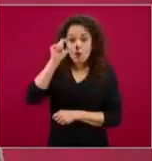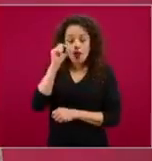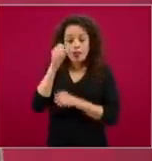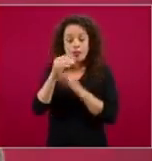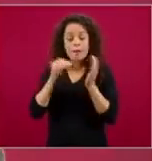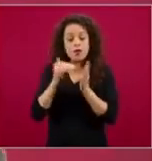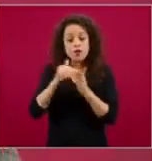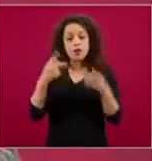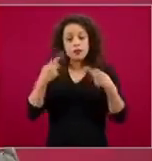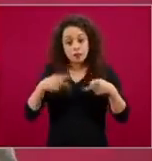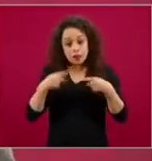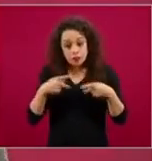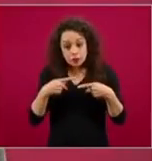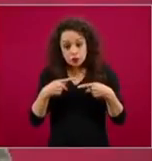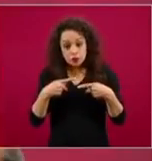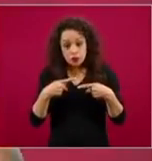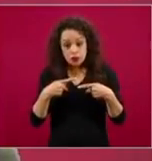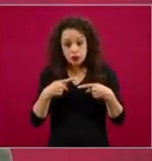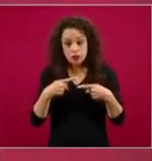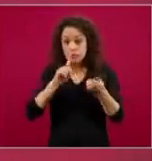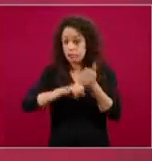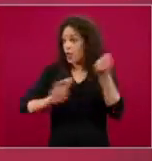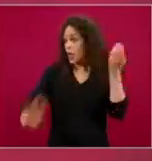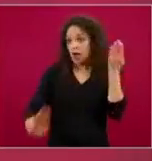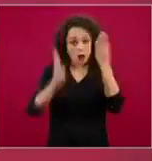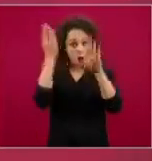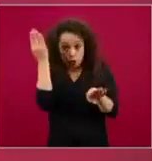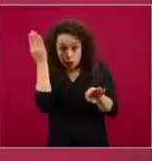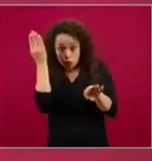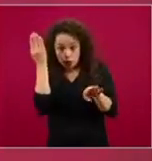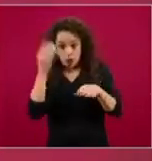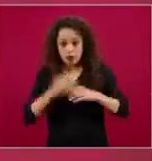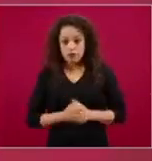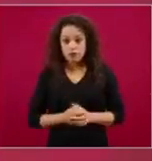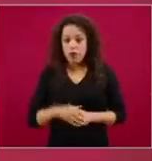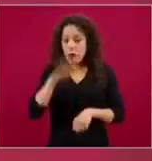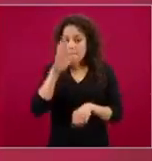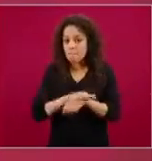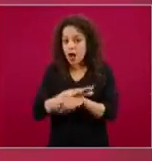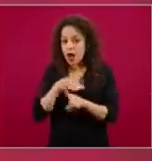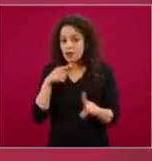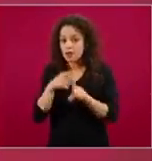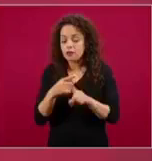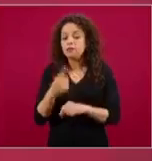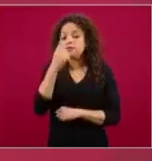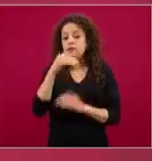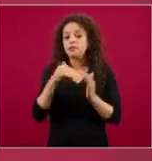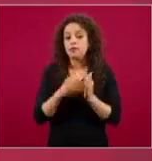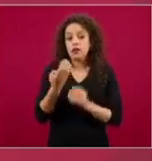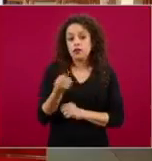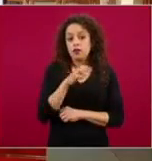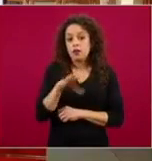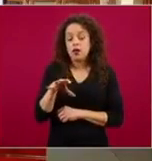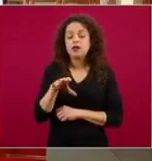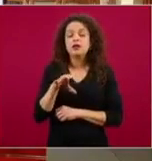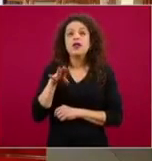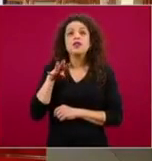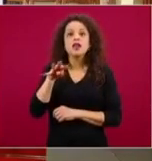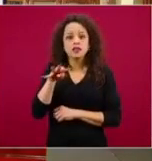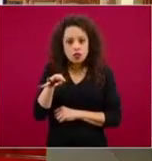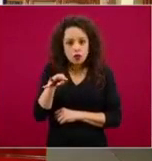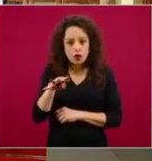esa epidemia a nivel del mundo, a nivel global, la mayor contribución fue la de 1919. Y luego